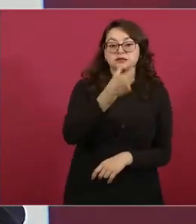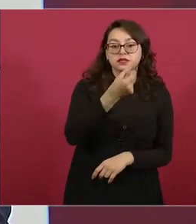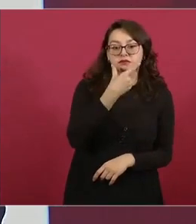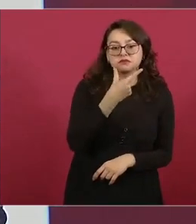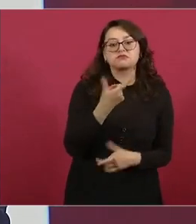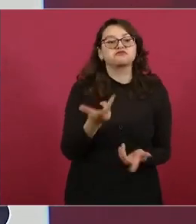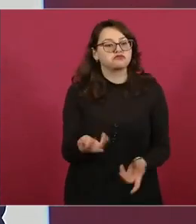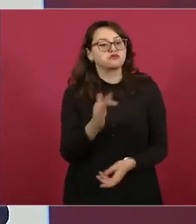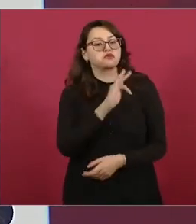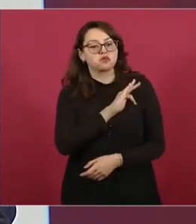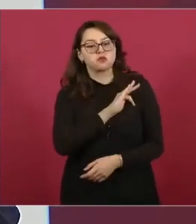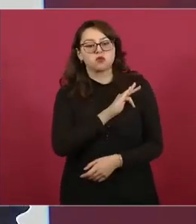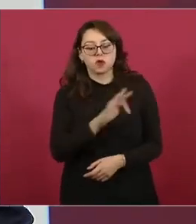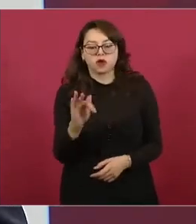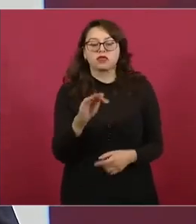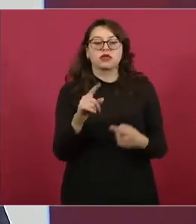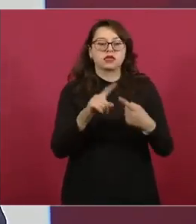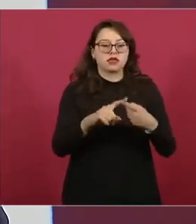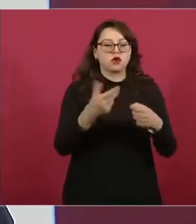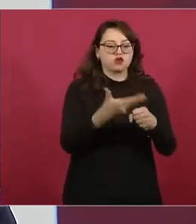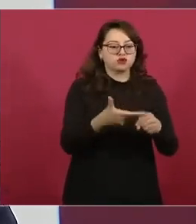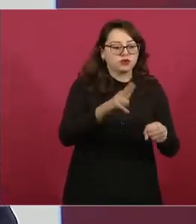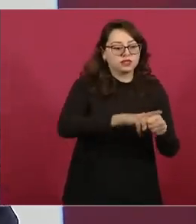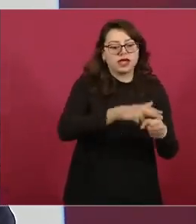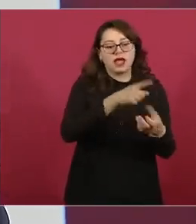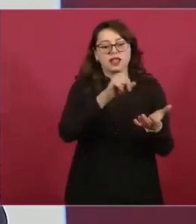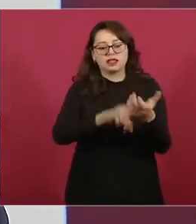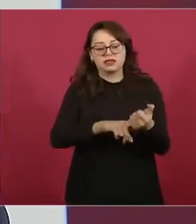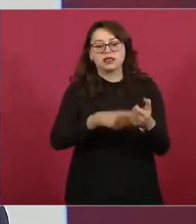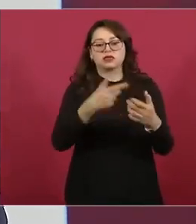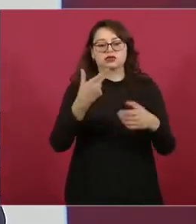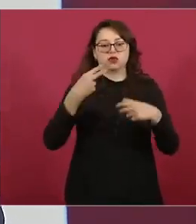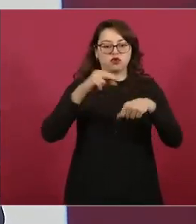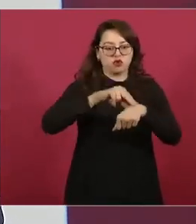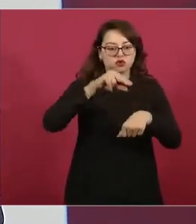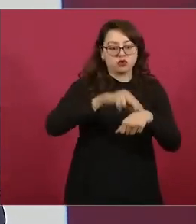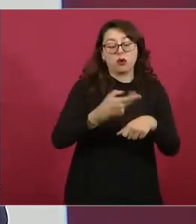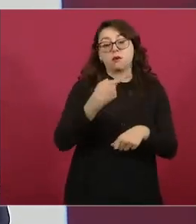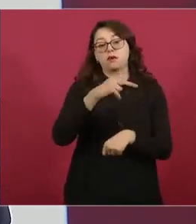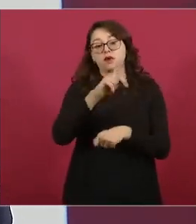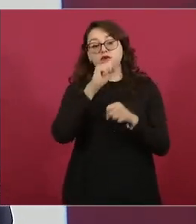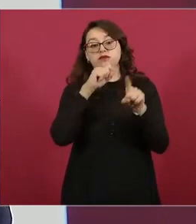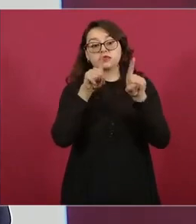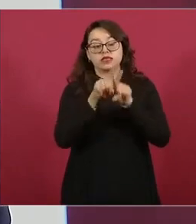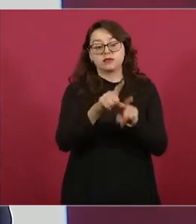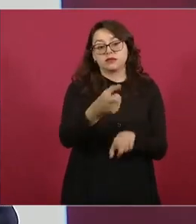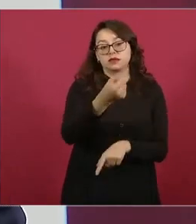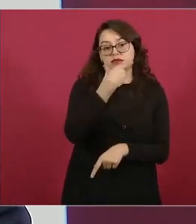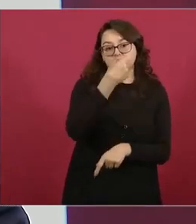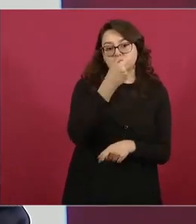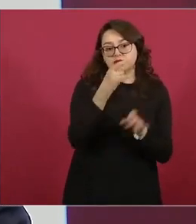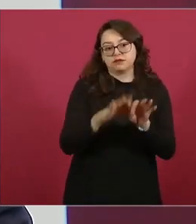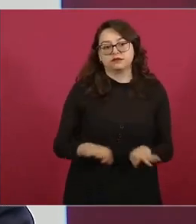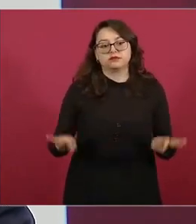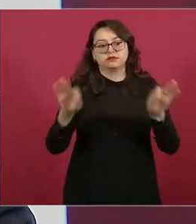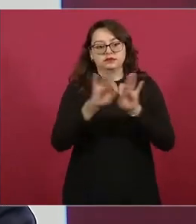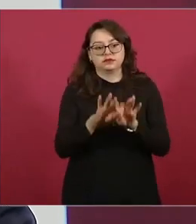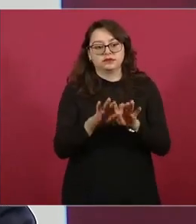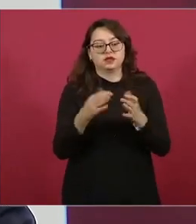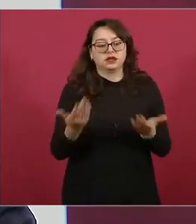teniendo el equipo, las personas, pero desde luego también los medicamentos para las quimioterapias. Hasta el momento se han realizado